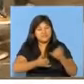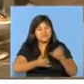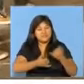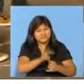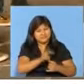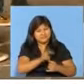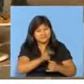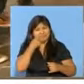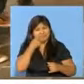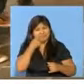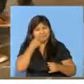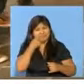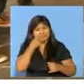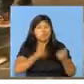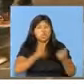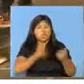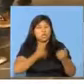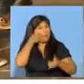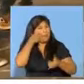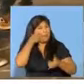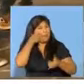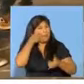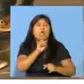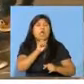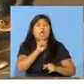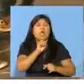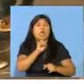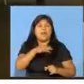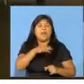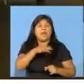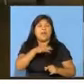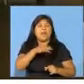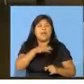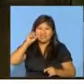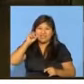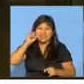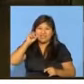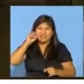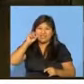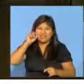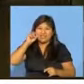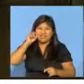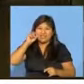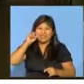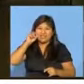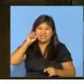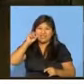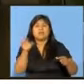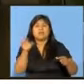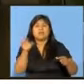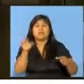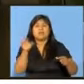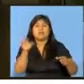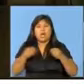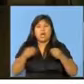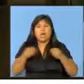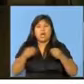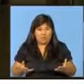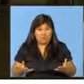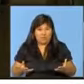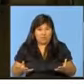querido amigo sean es daniel como ha sido el armado de este equipo bueno utilizamos